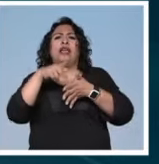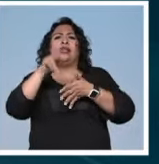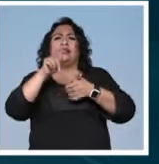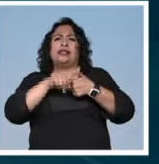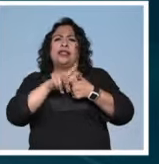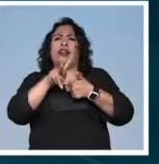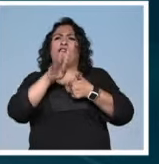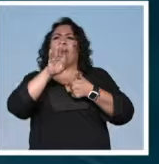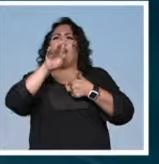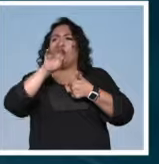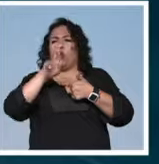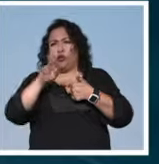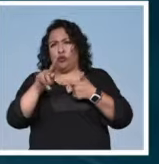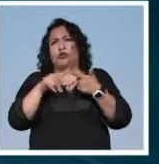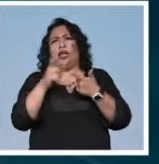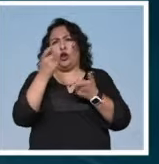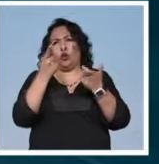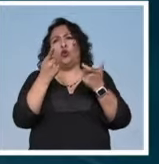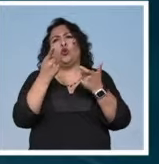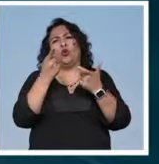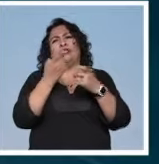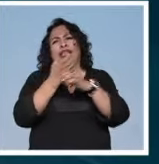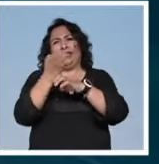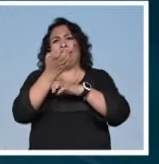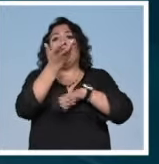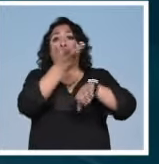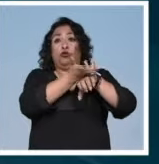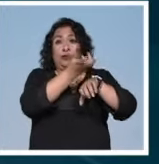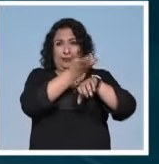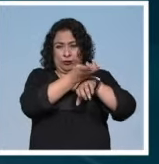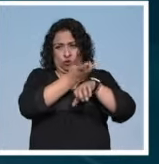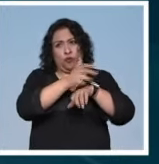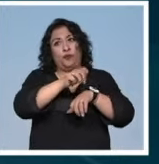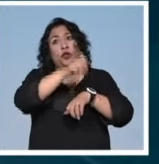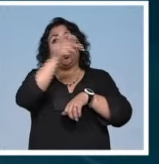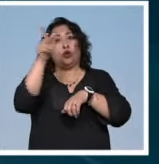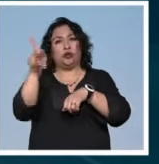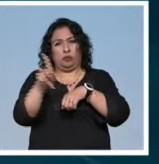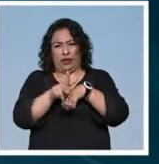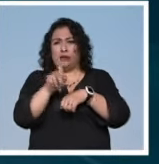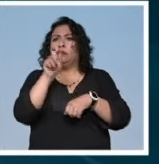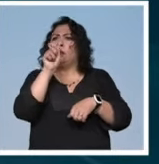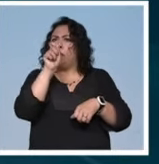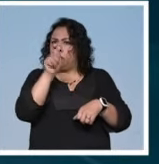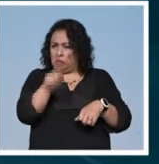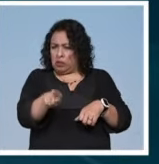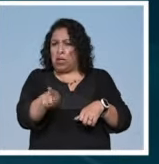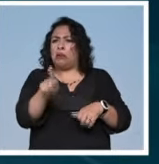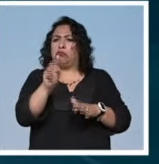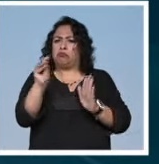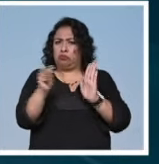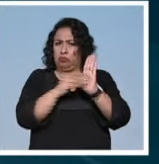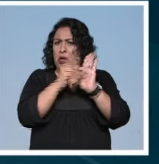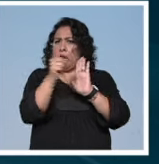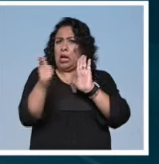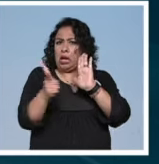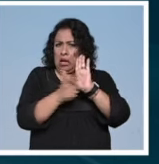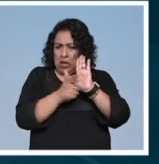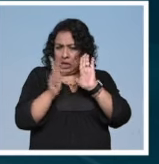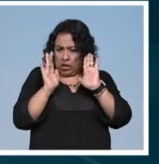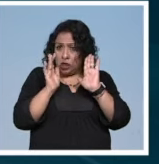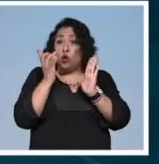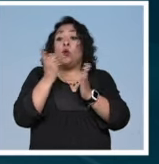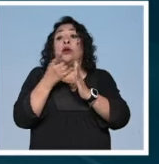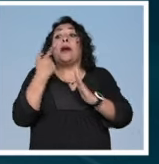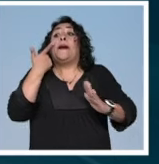Bielorrusia y en algunos estados de Estados Unidos. Otras naciones también las toman en sus leyes, aunque solo si